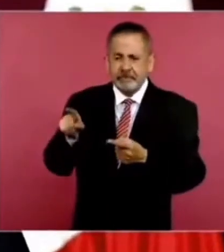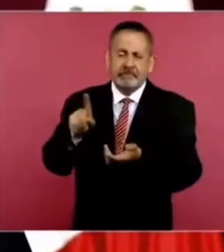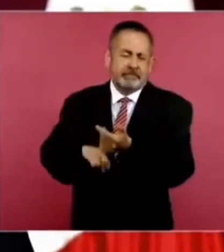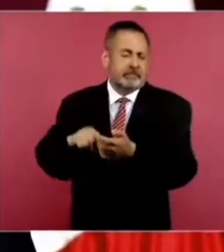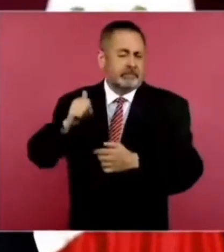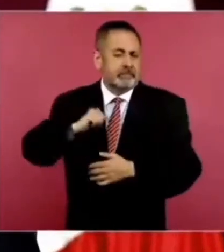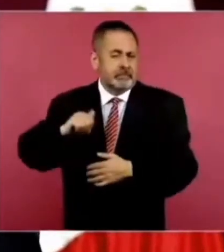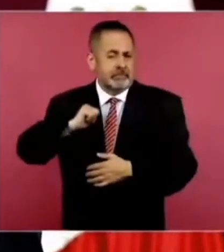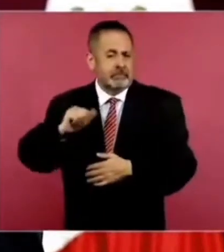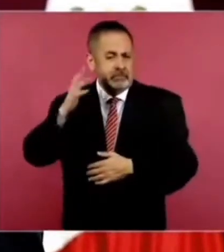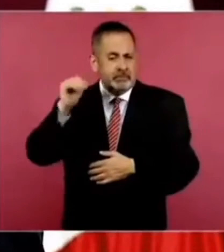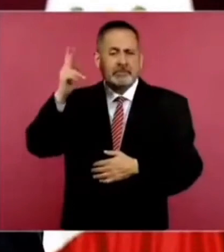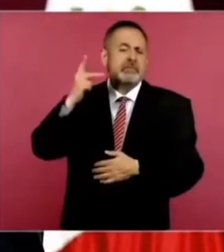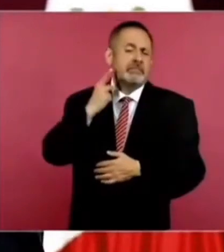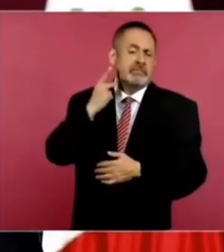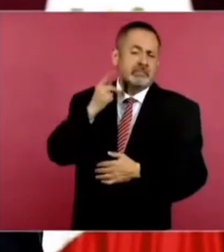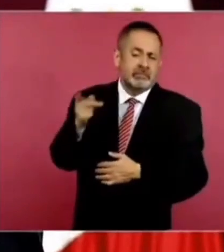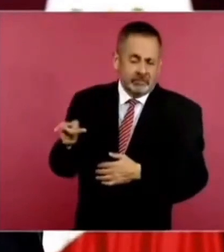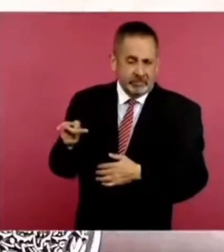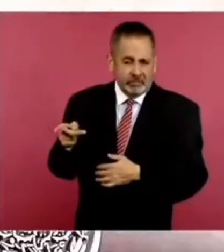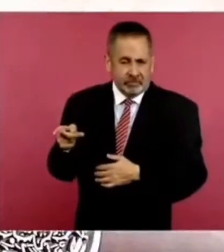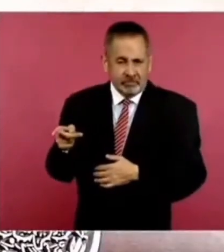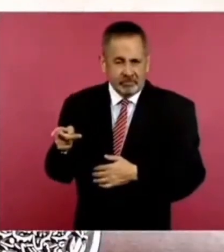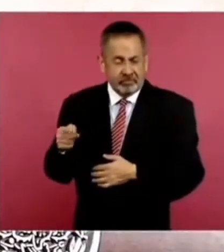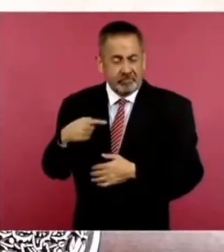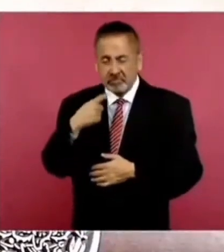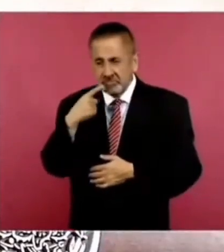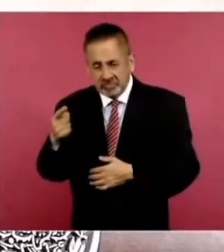política de antes,